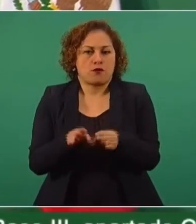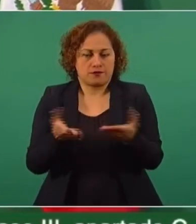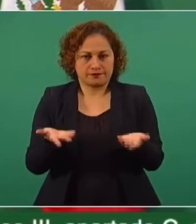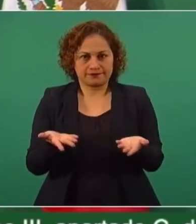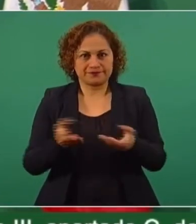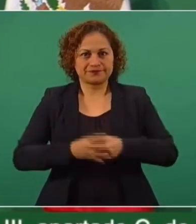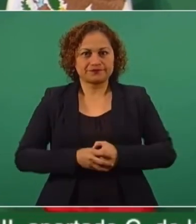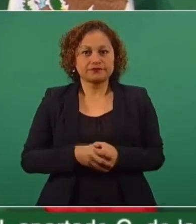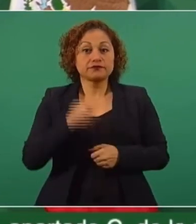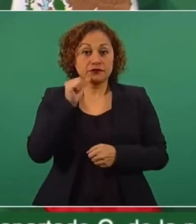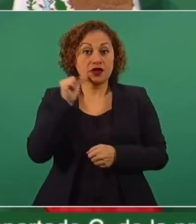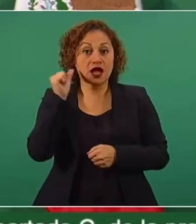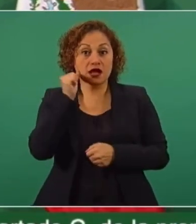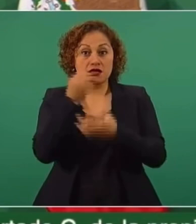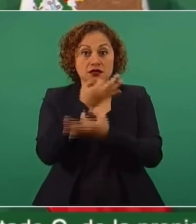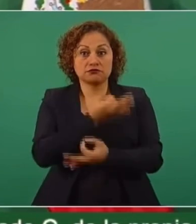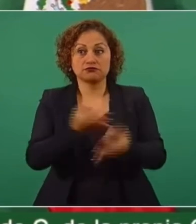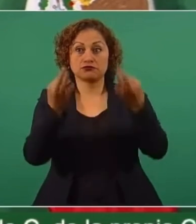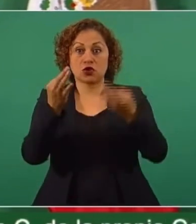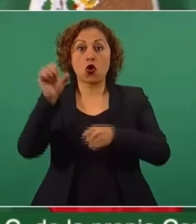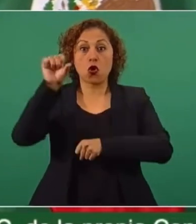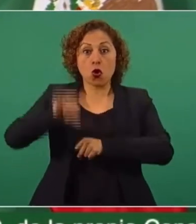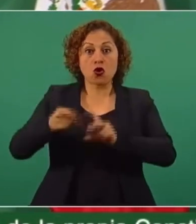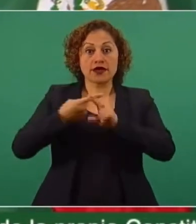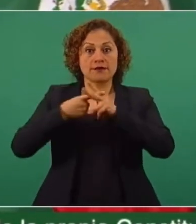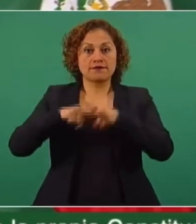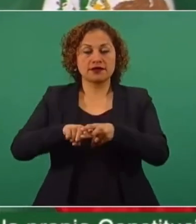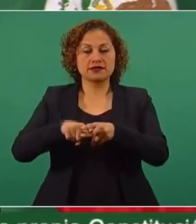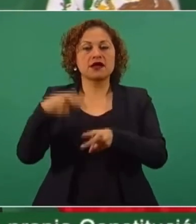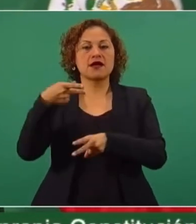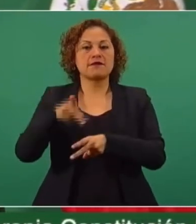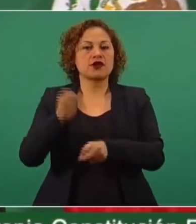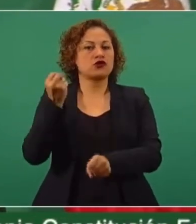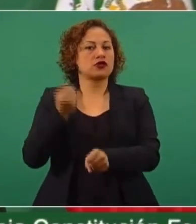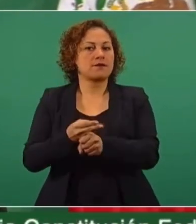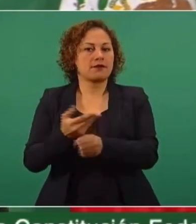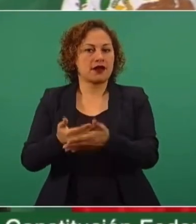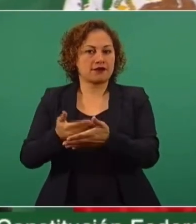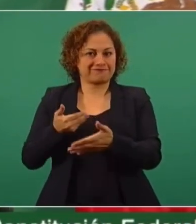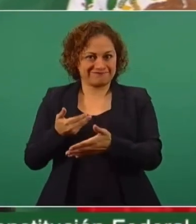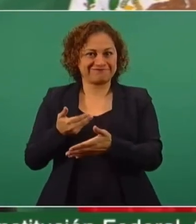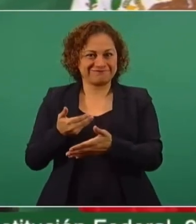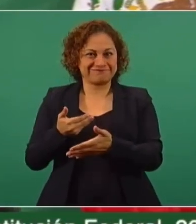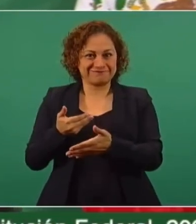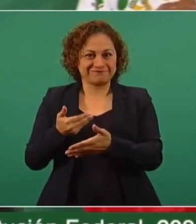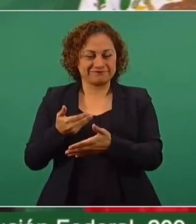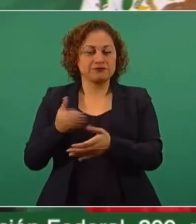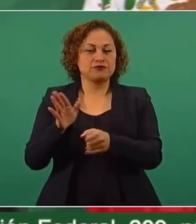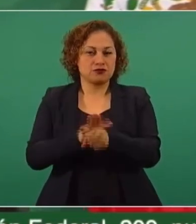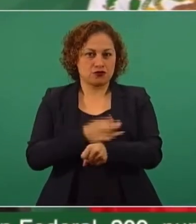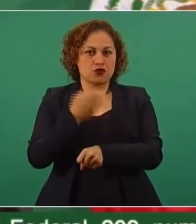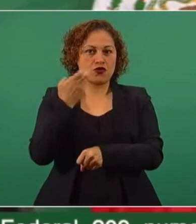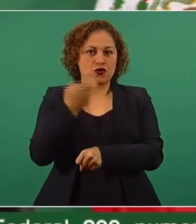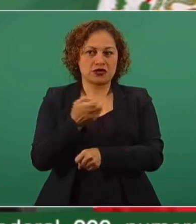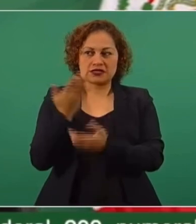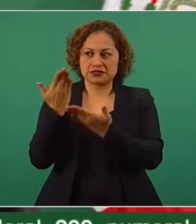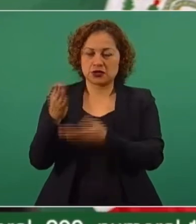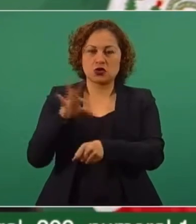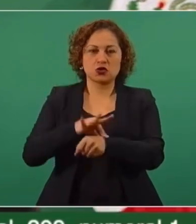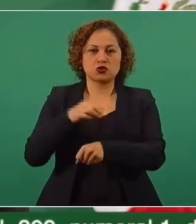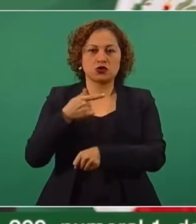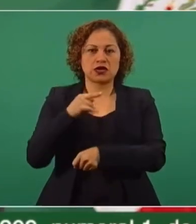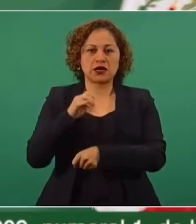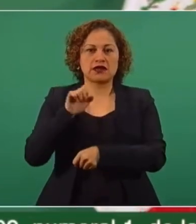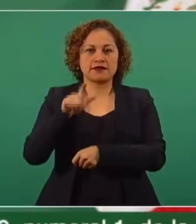hoy empezaba el registro, pero se adelantó. Entonces va a informar el doctor Hugo